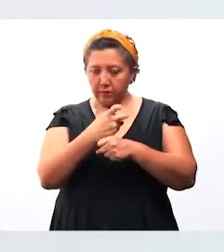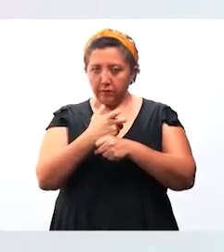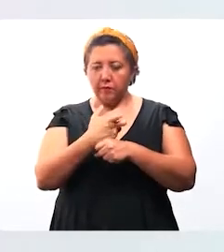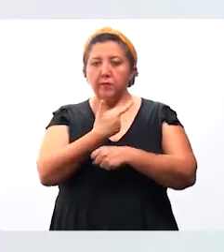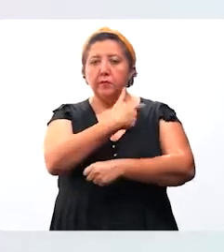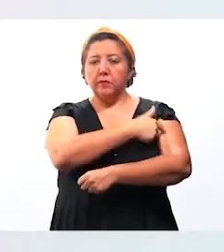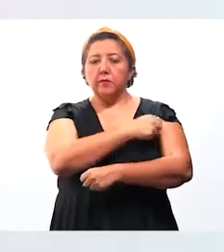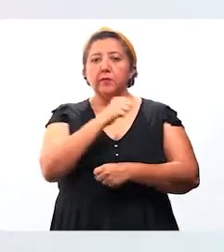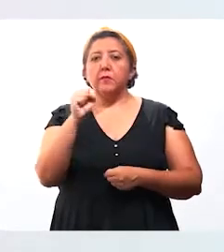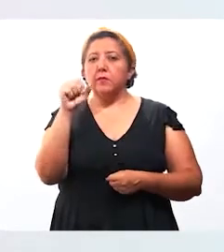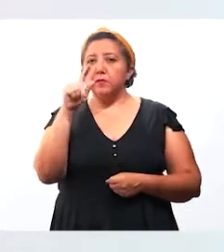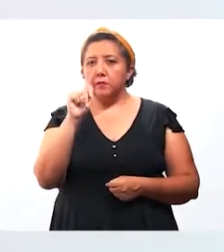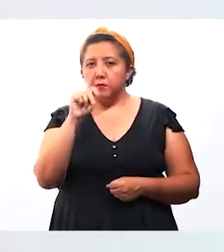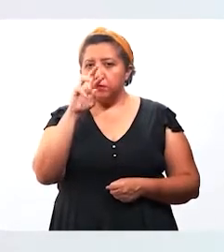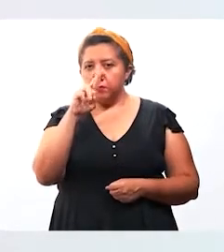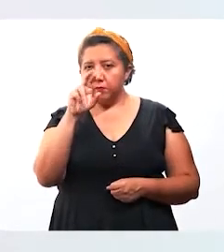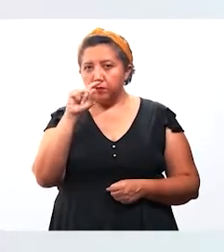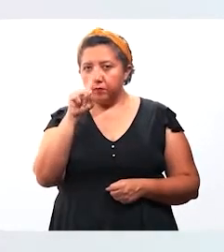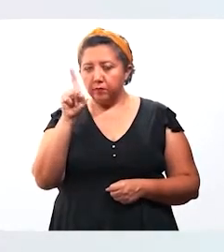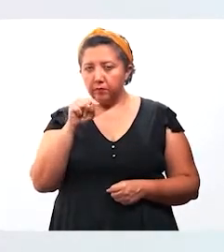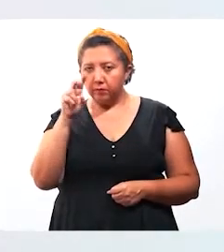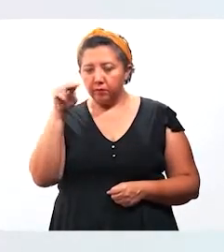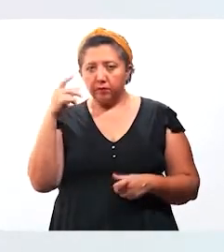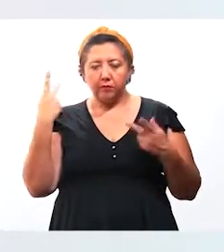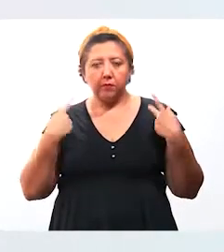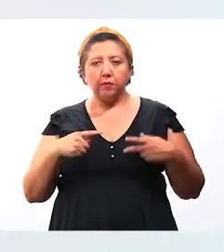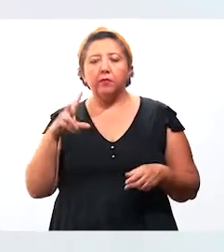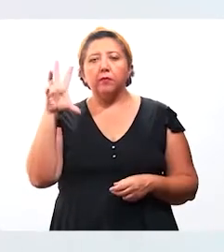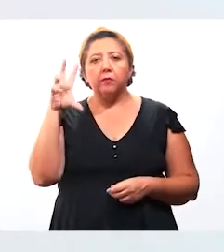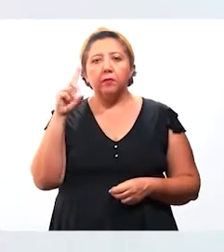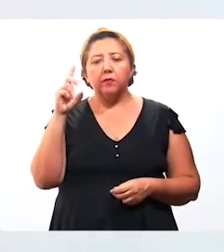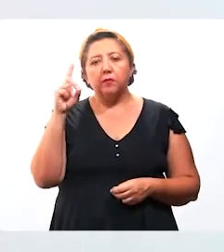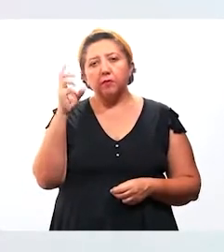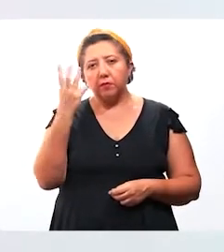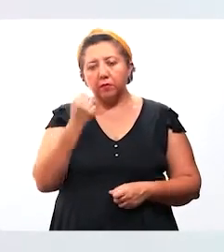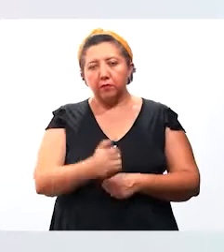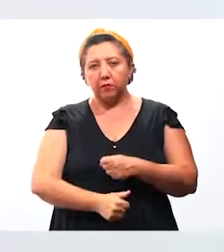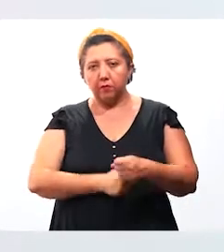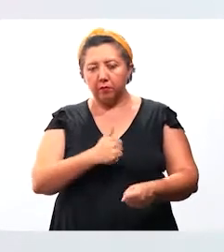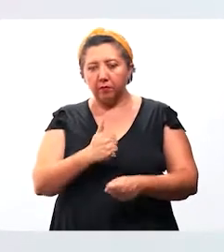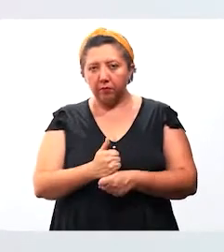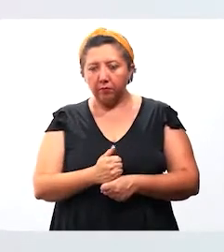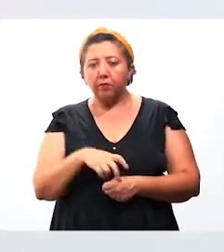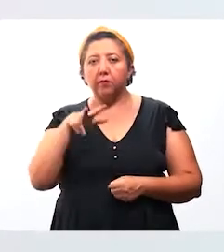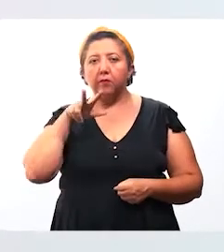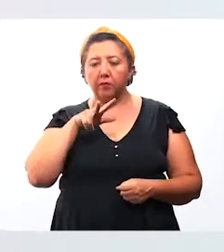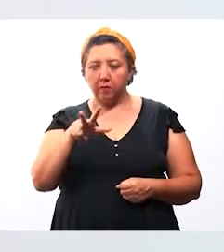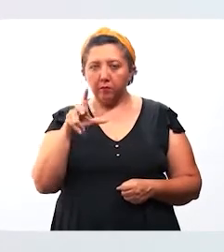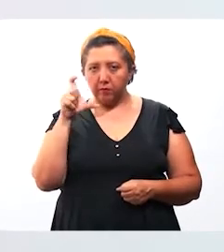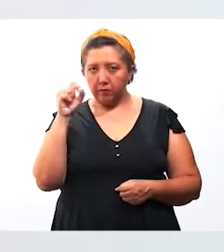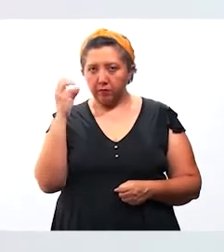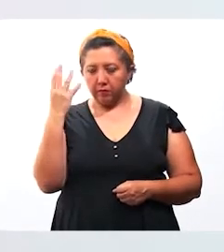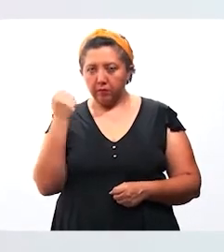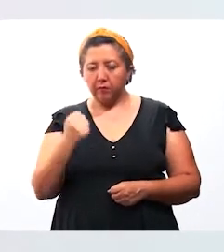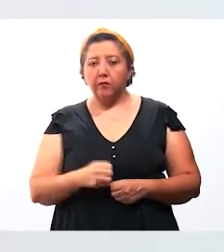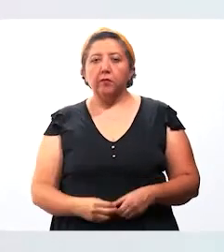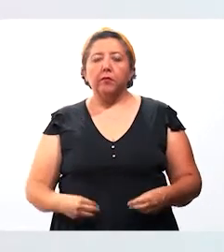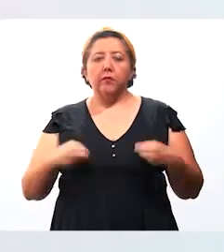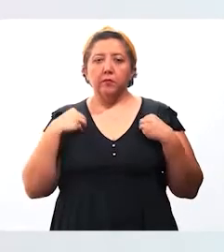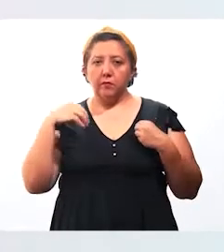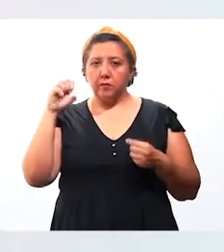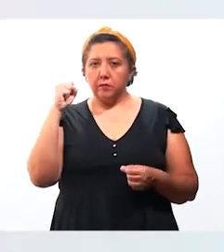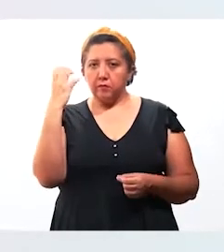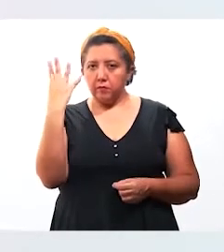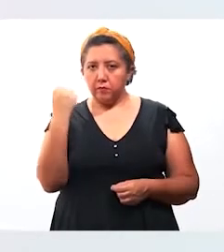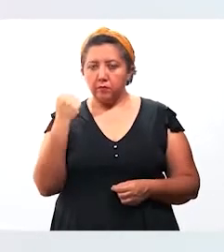segunda dosis de la farmacéutica AstraZeneca a personas de 30 a 39 años y de 18 a 29 que viven